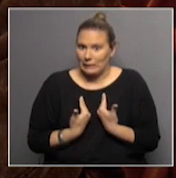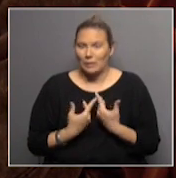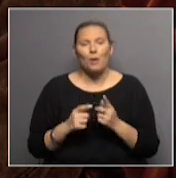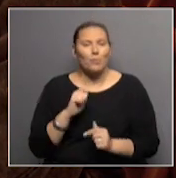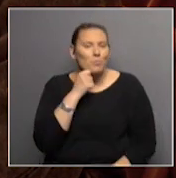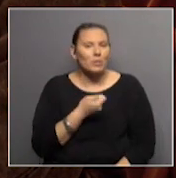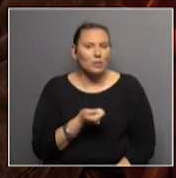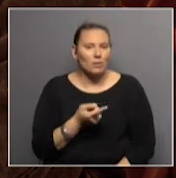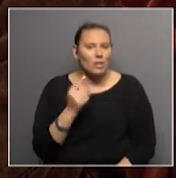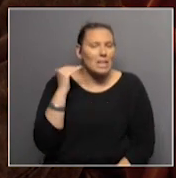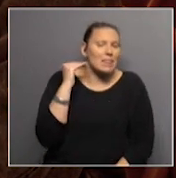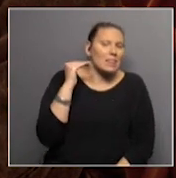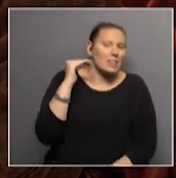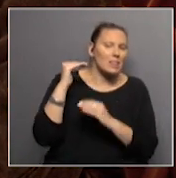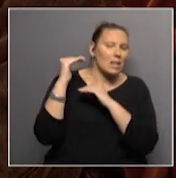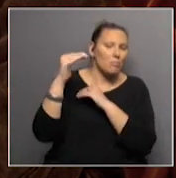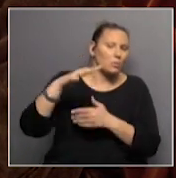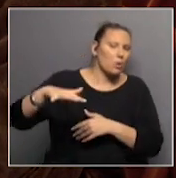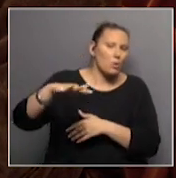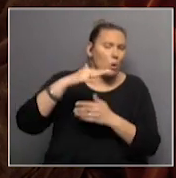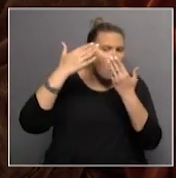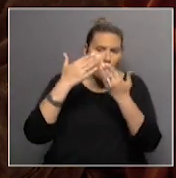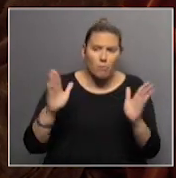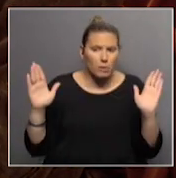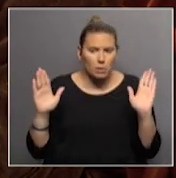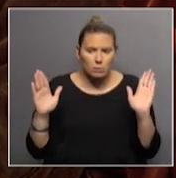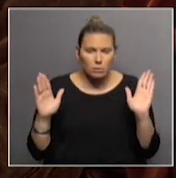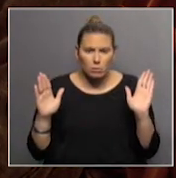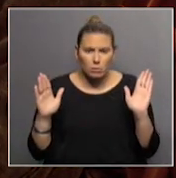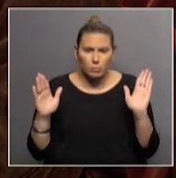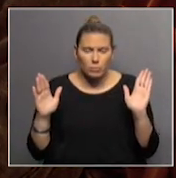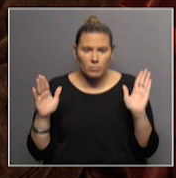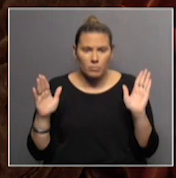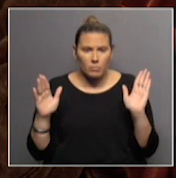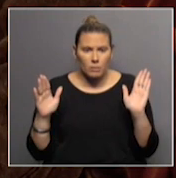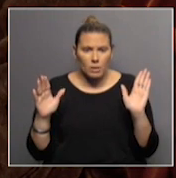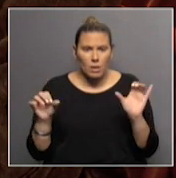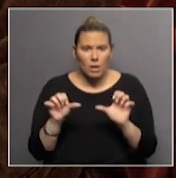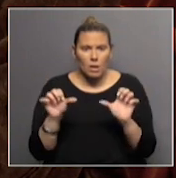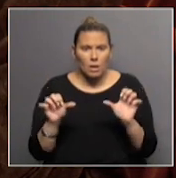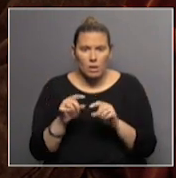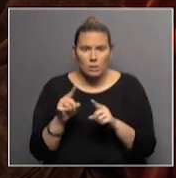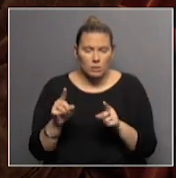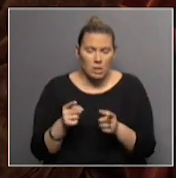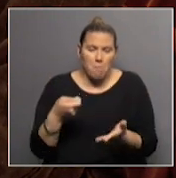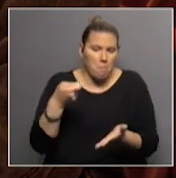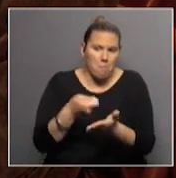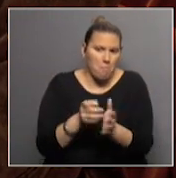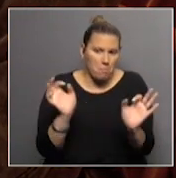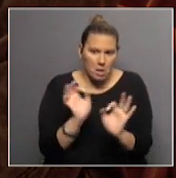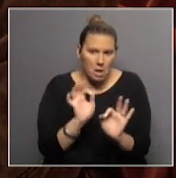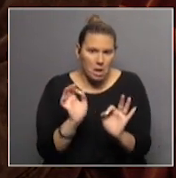muy bueno. Entonces, ese entrepiso es un lugar que estamos abiertos, porque además lo hacemos sin contrapartida económica,